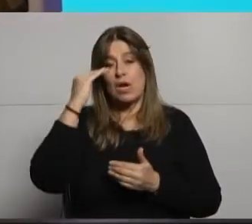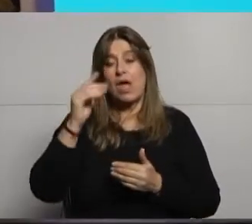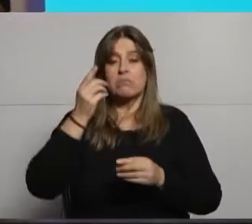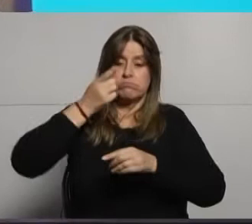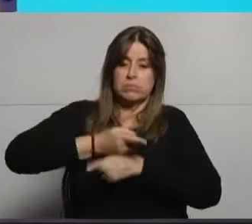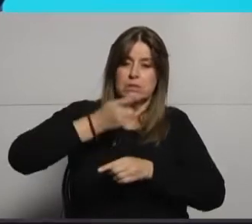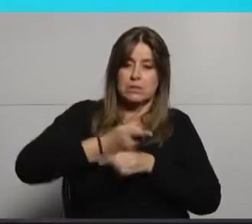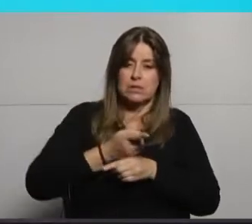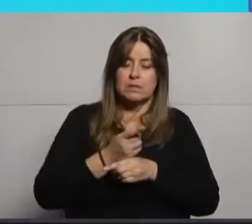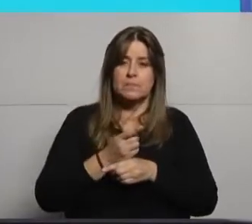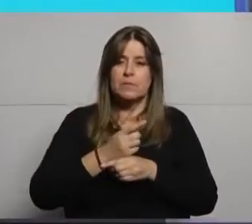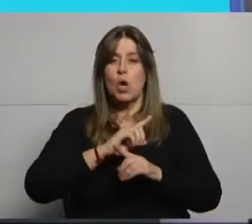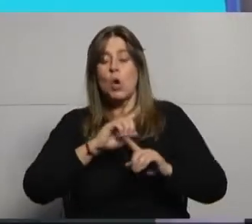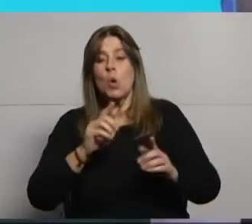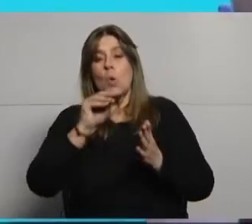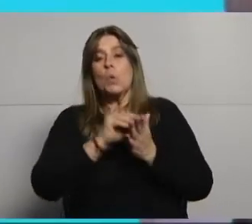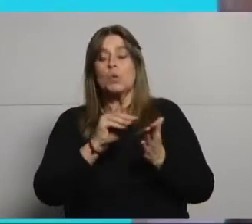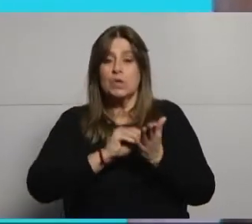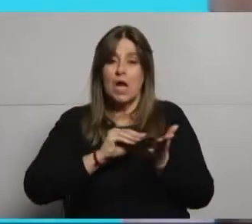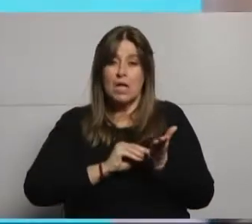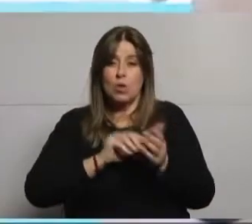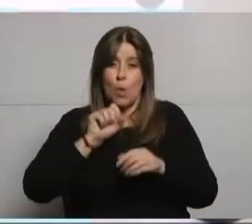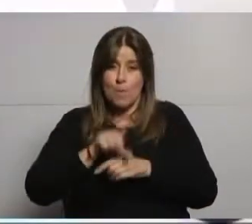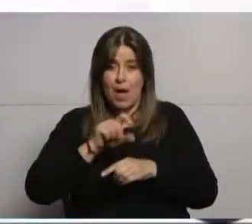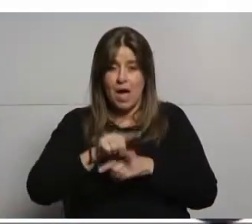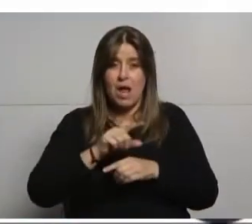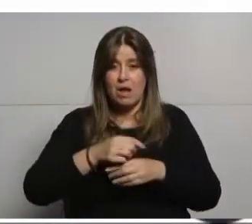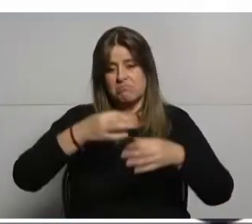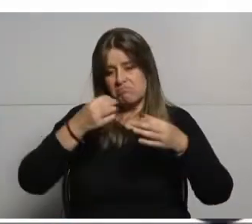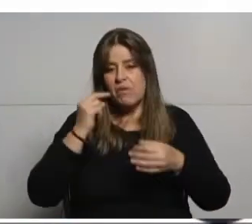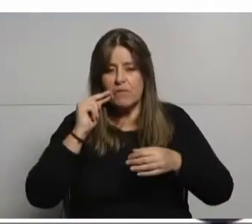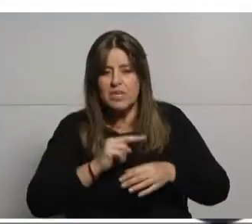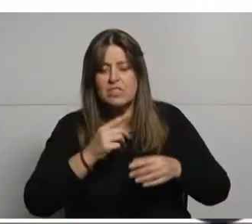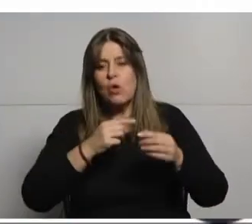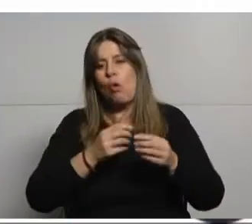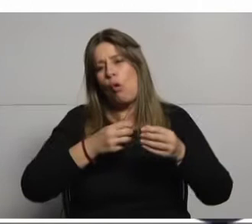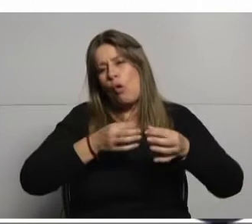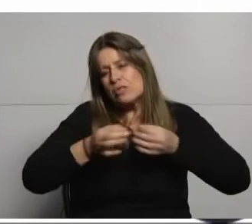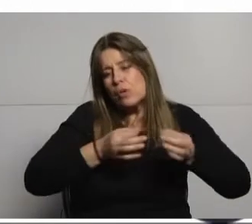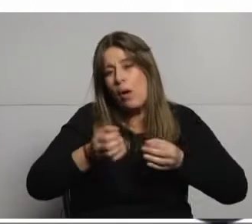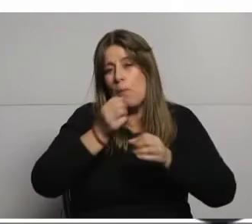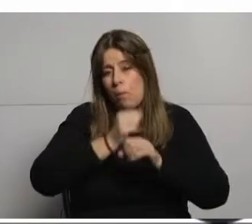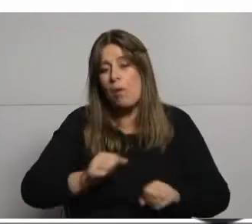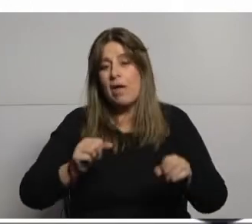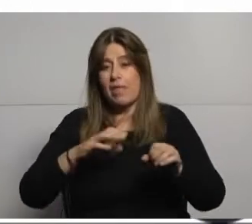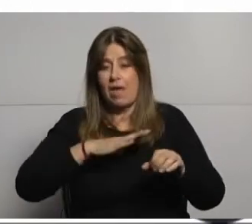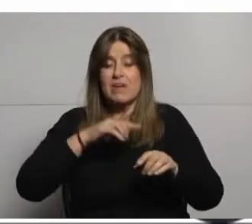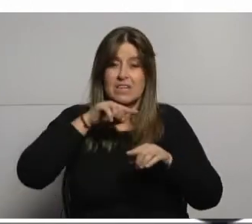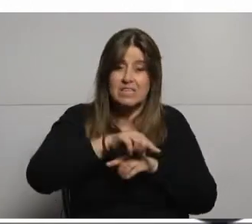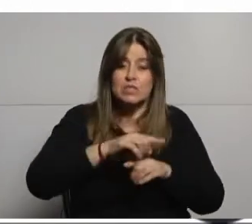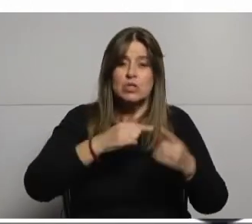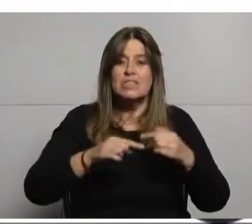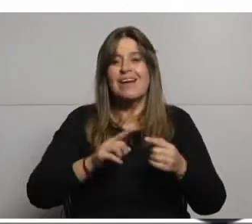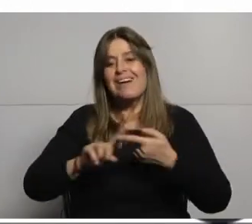No es menor, digamos, de vuelta, un dato mal considerado o mal estructurado puede tener eso. Y con respecto a la relación con